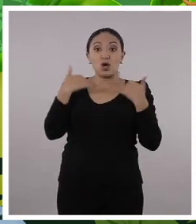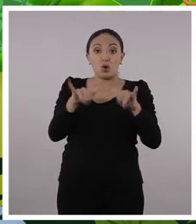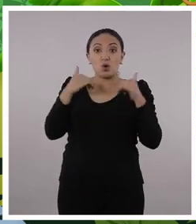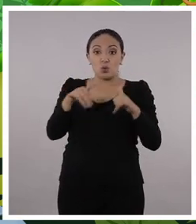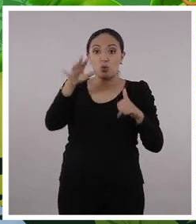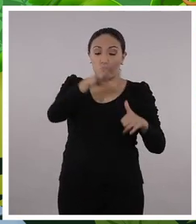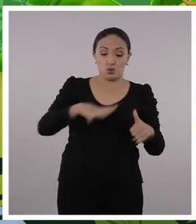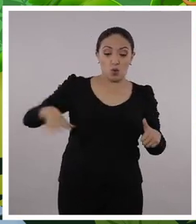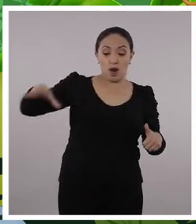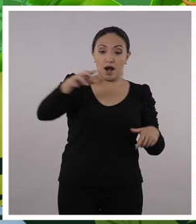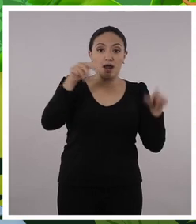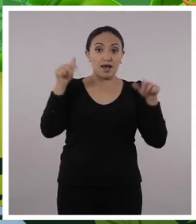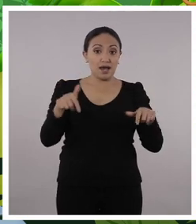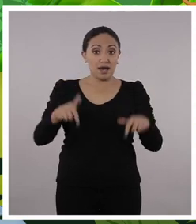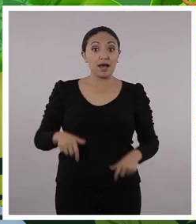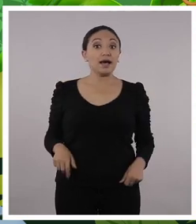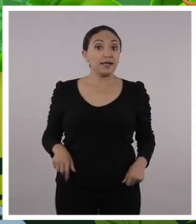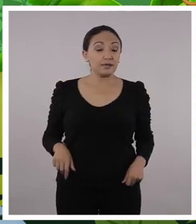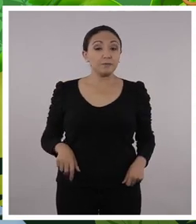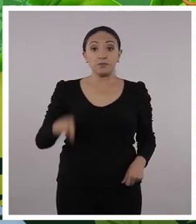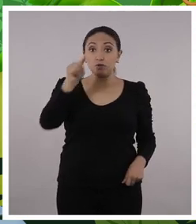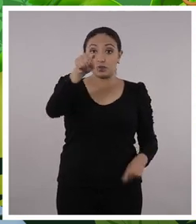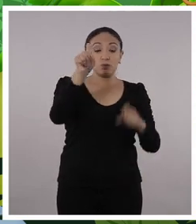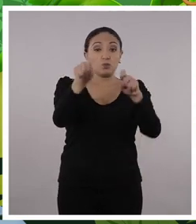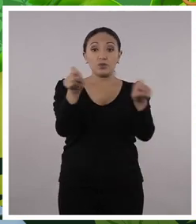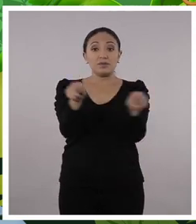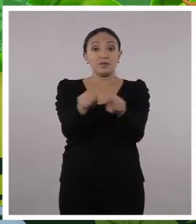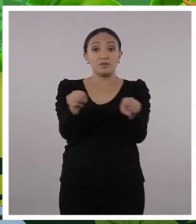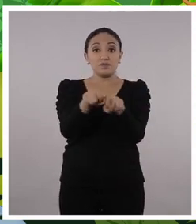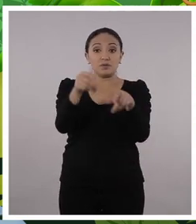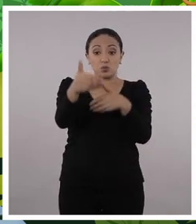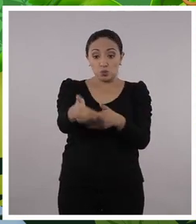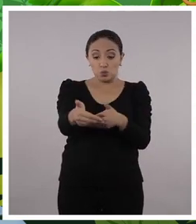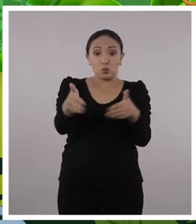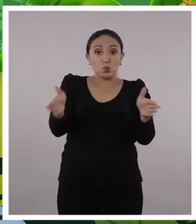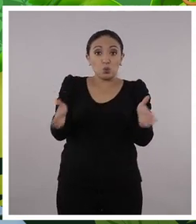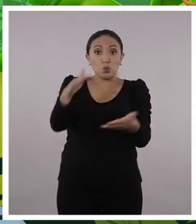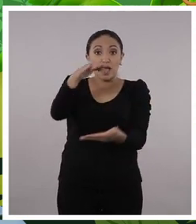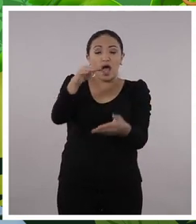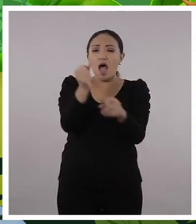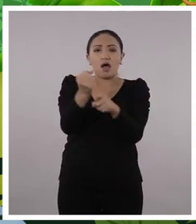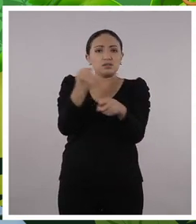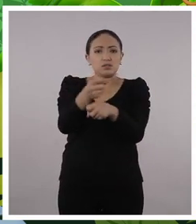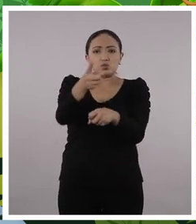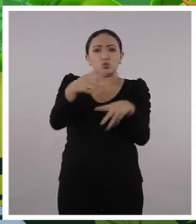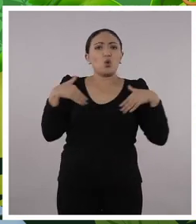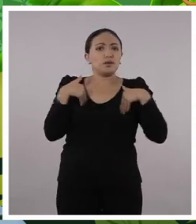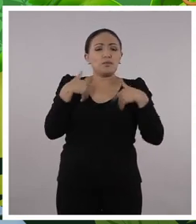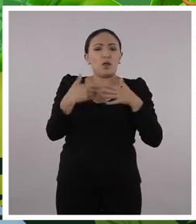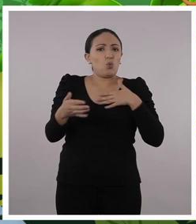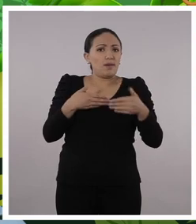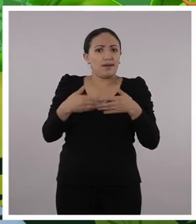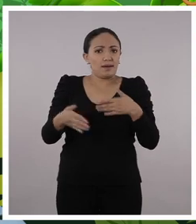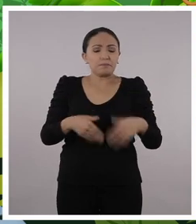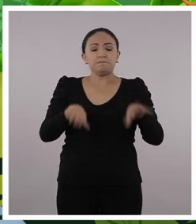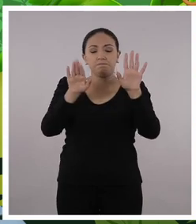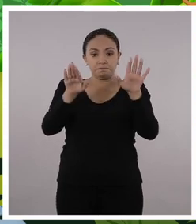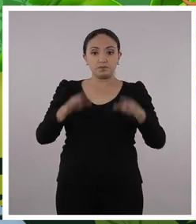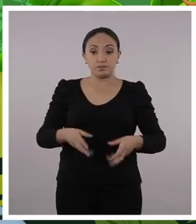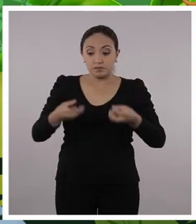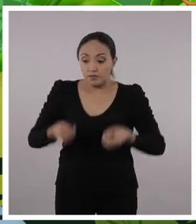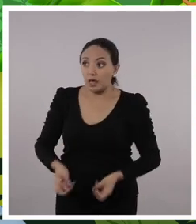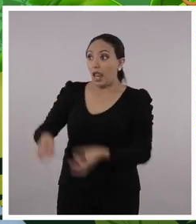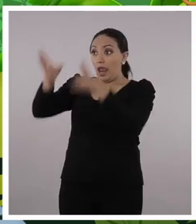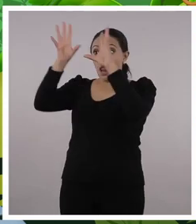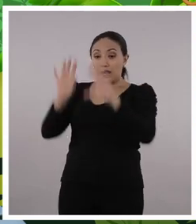jugar en nuestra super selva encantada. Y en casa ustedes también pueden realizar su propio dado con los animales que quieran. ¿Y qué vamos a hacer con él? Bueno,